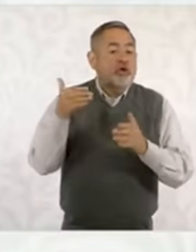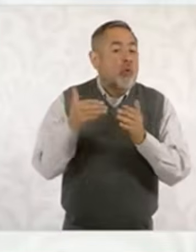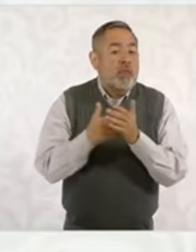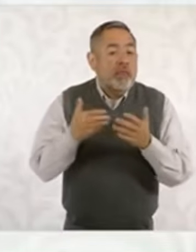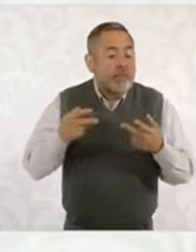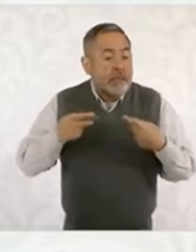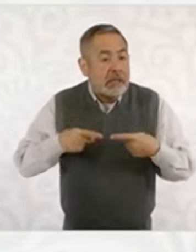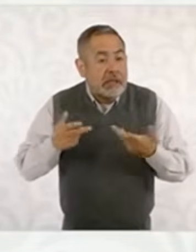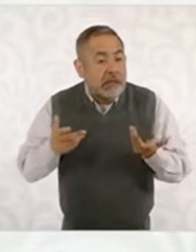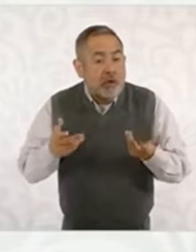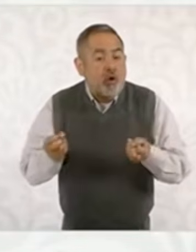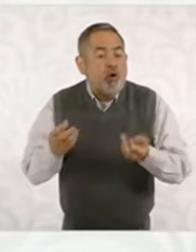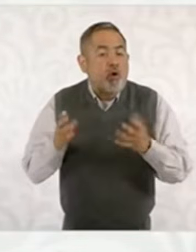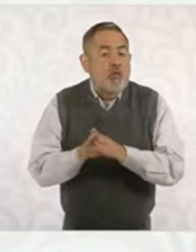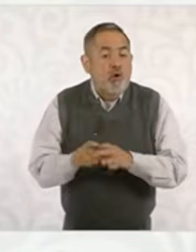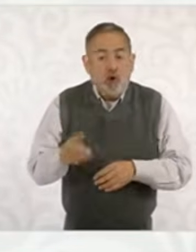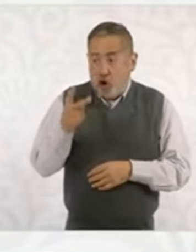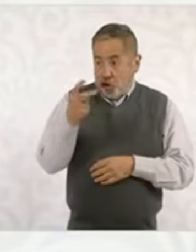4.856.000?